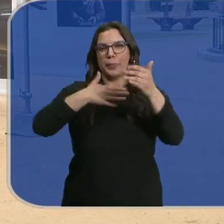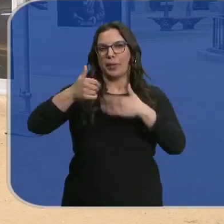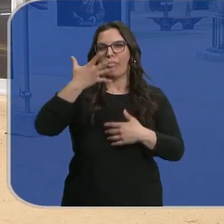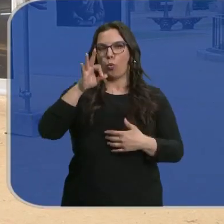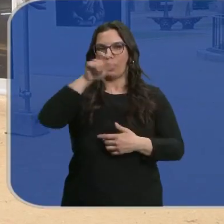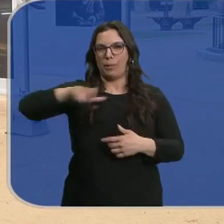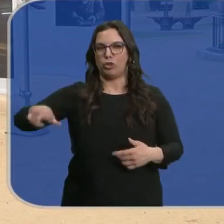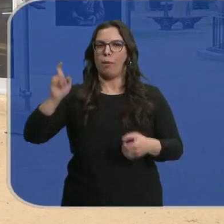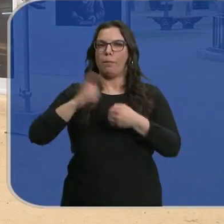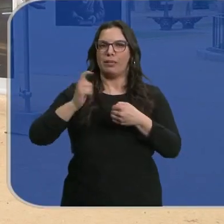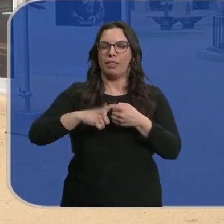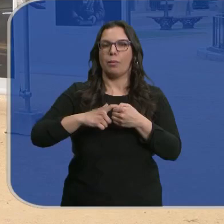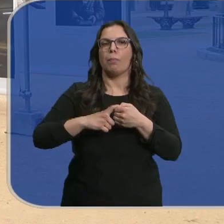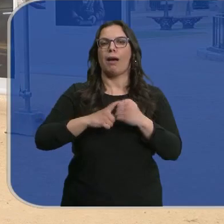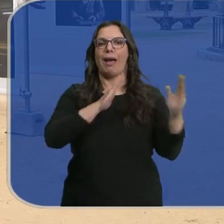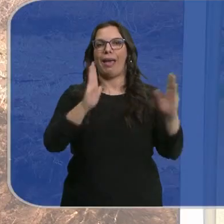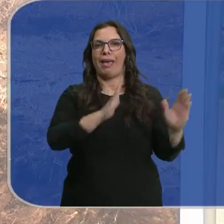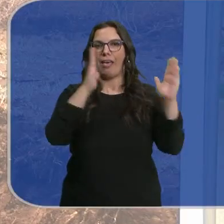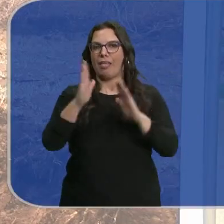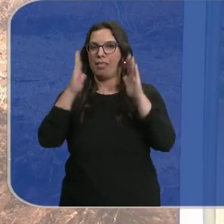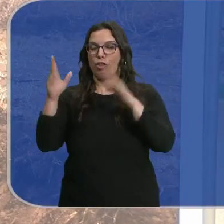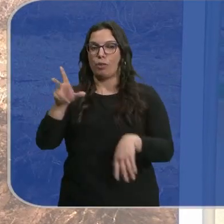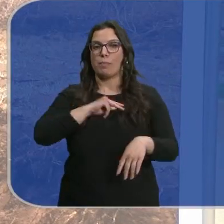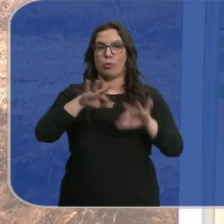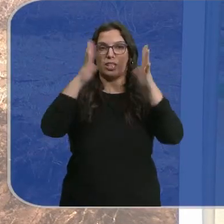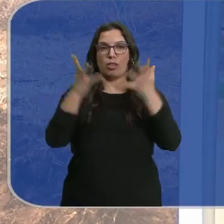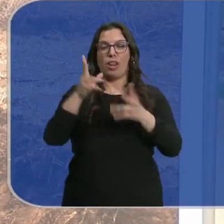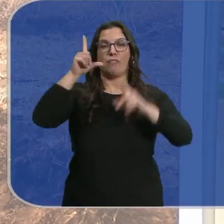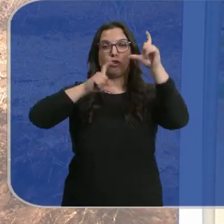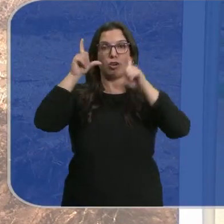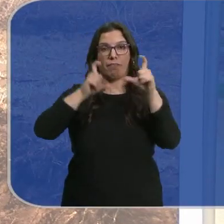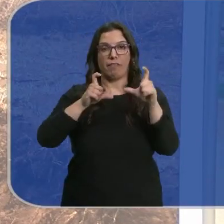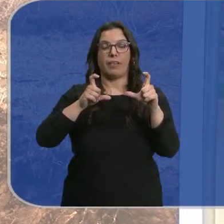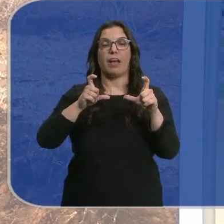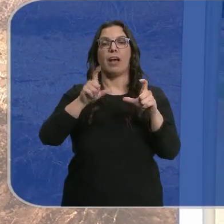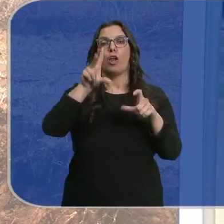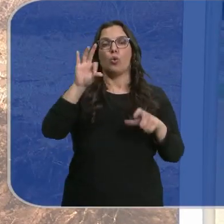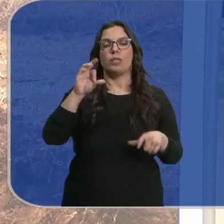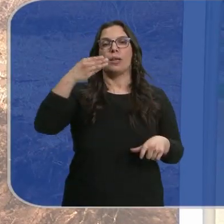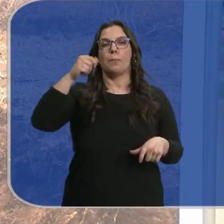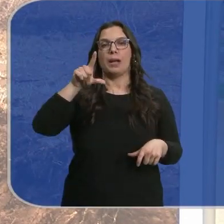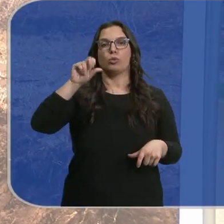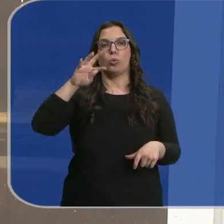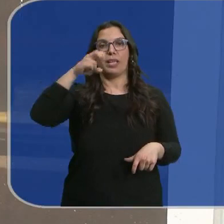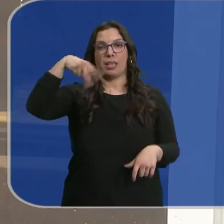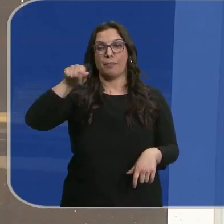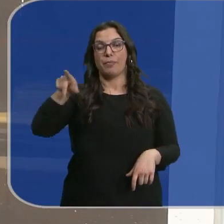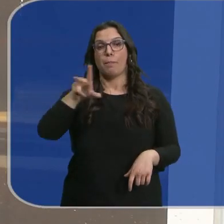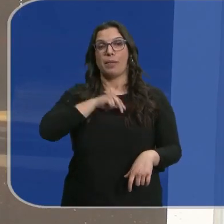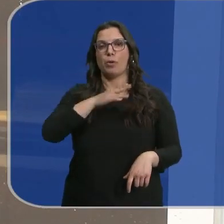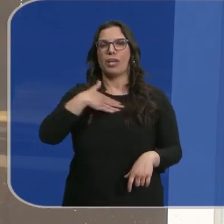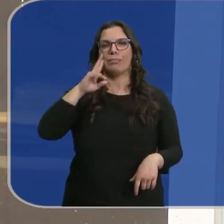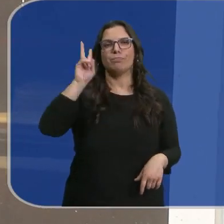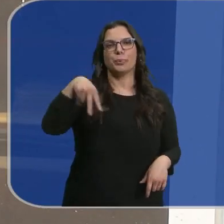fotógrafos participantes en las diferentes ediciones del Premio Internacional de Fotografía Humanitaria Luis Baltueña. Con este premio se